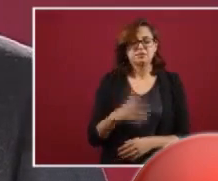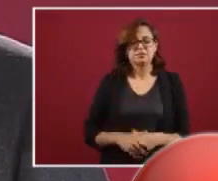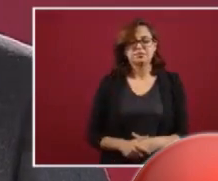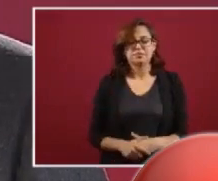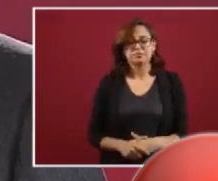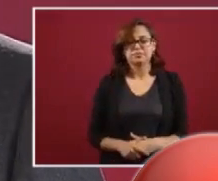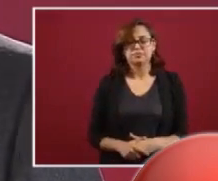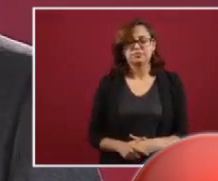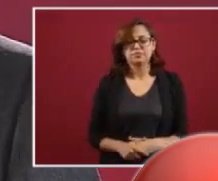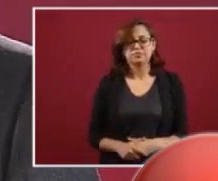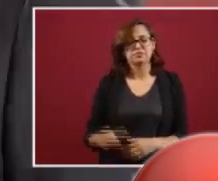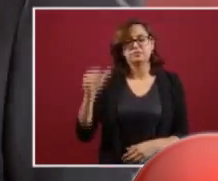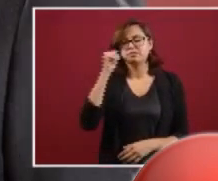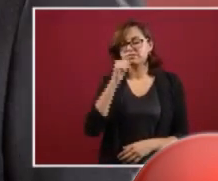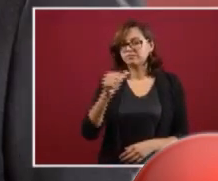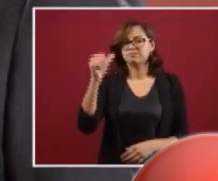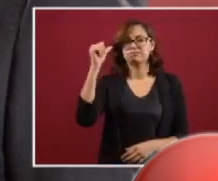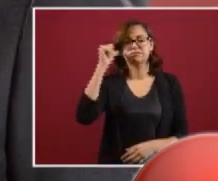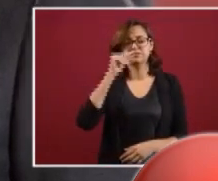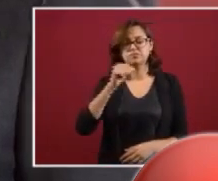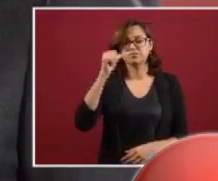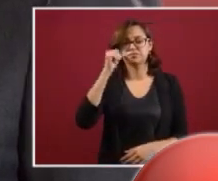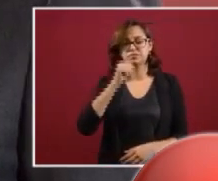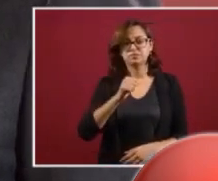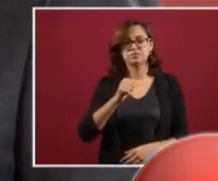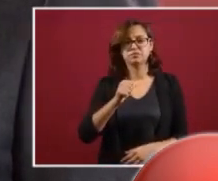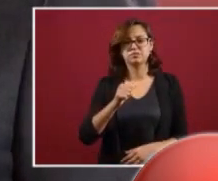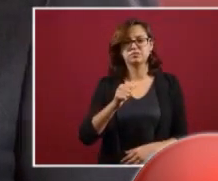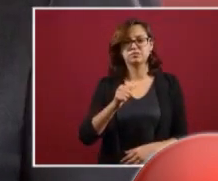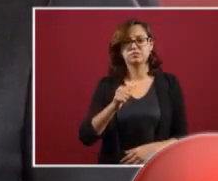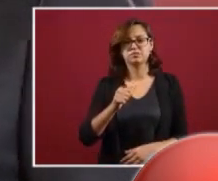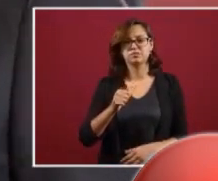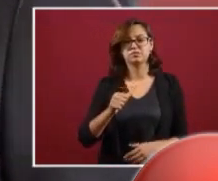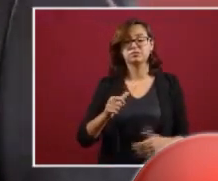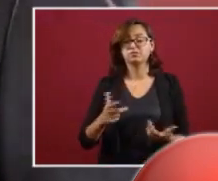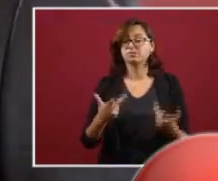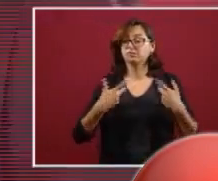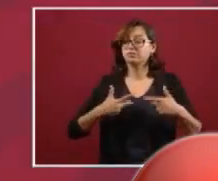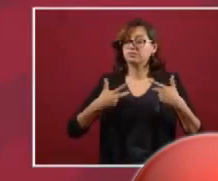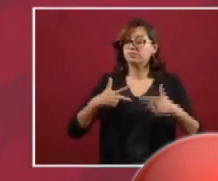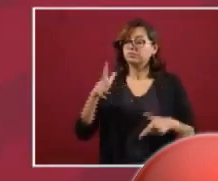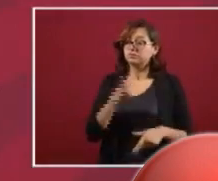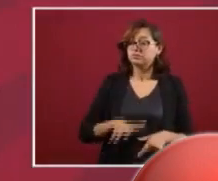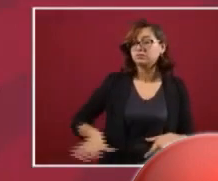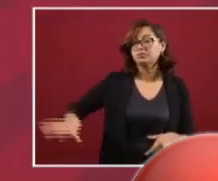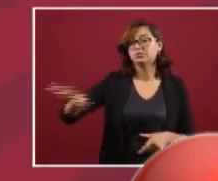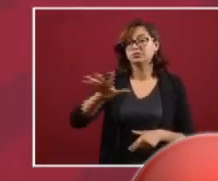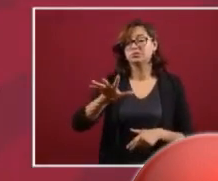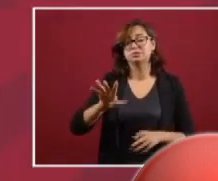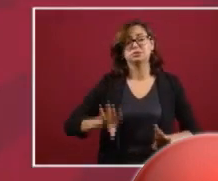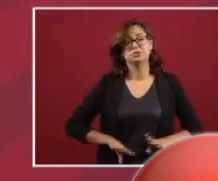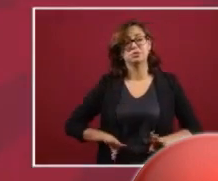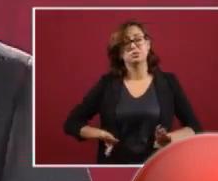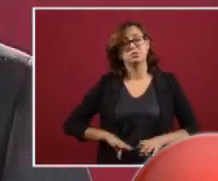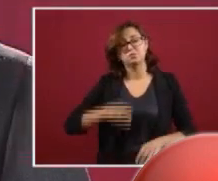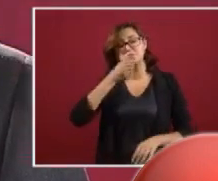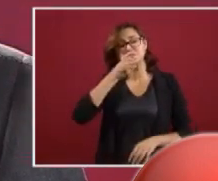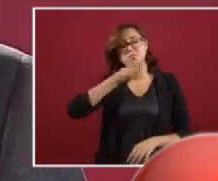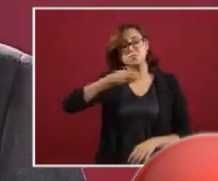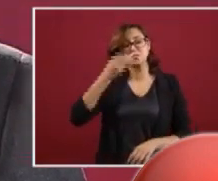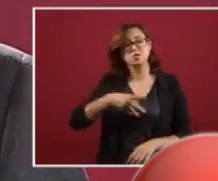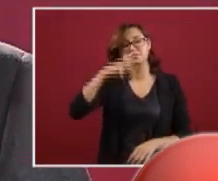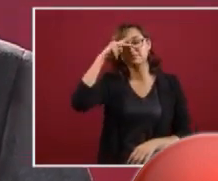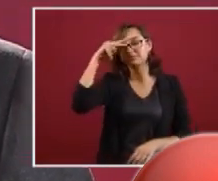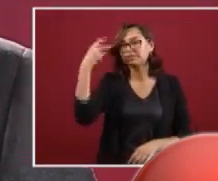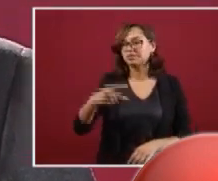y estar al servicio de un pueblo extraordinario como el pueblo nuestro con el